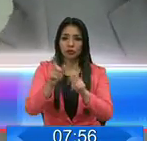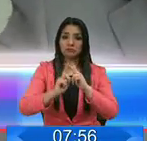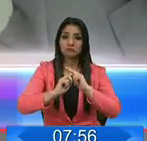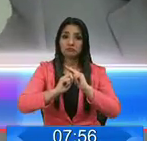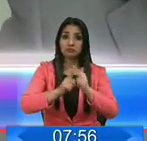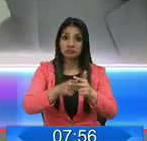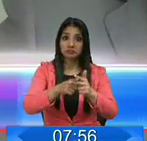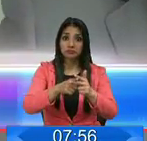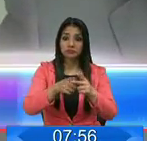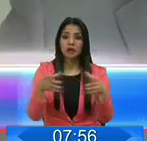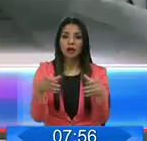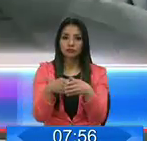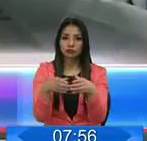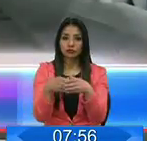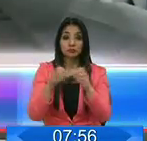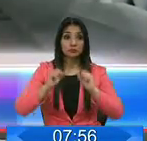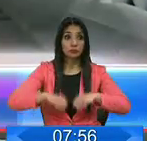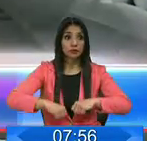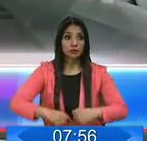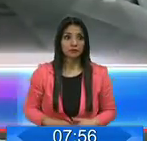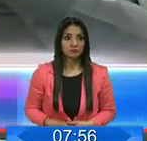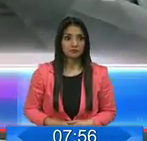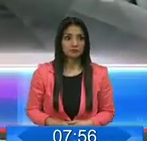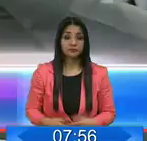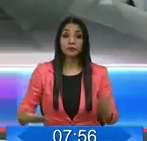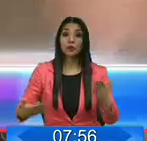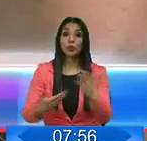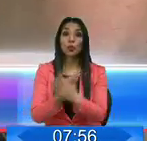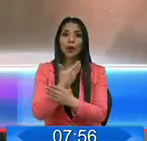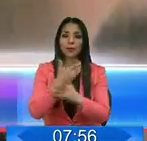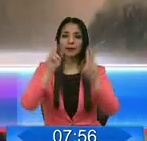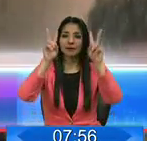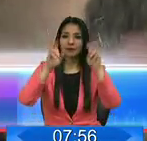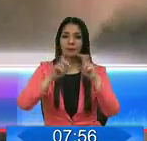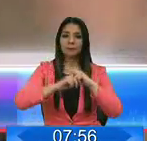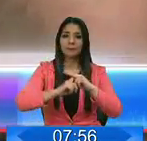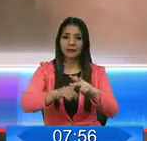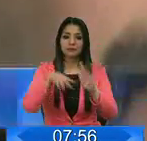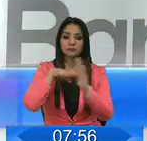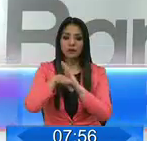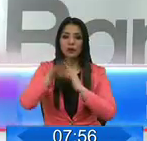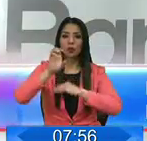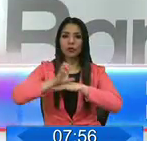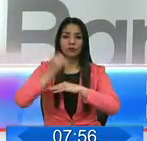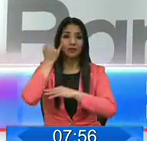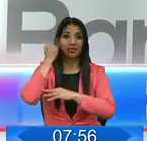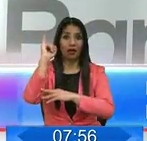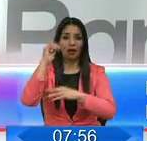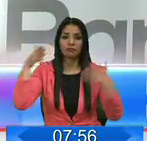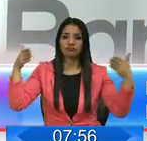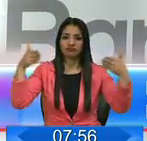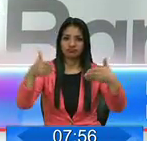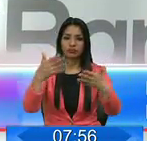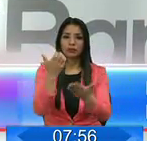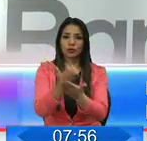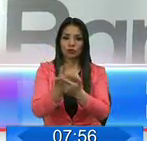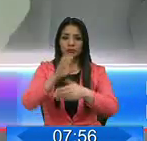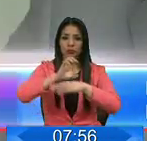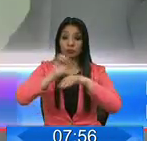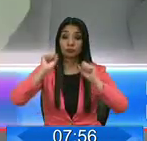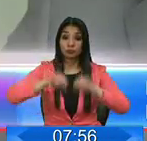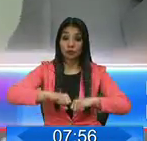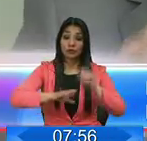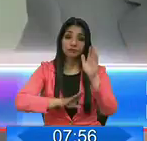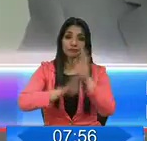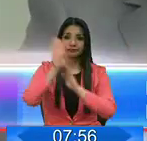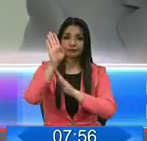de las asociaciones. Esta es una nueva línea de crédito que Ban Ecuador crea para poder atender a otros sectores de la economía ecuatoriana. Es